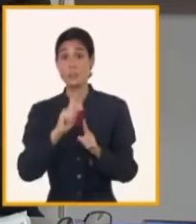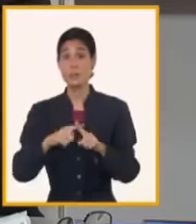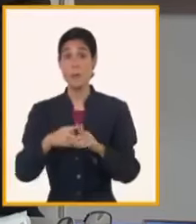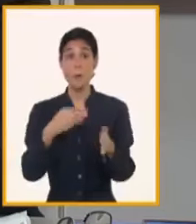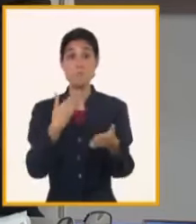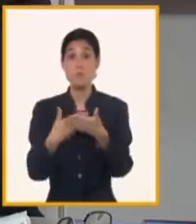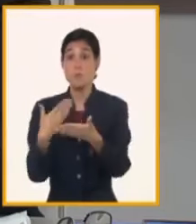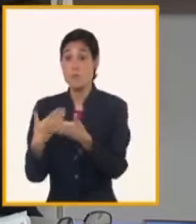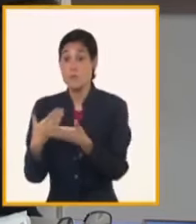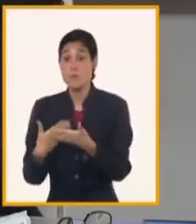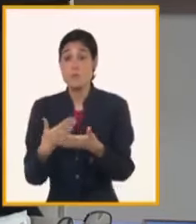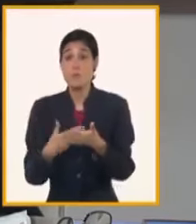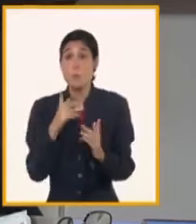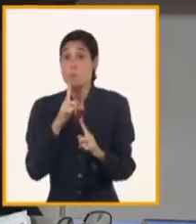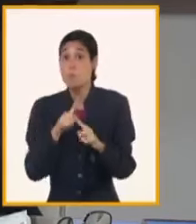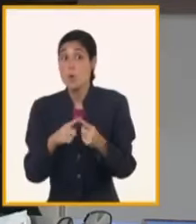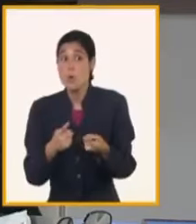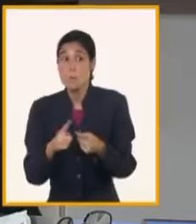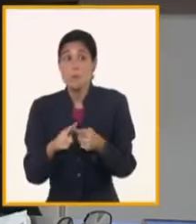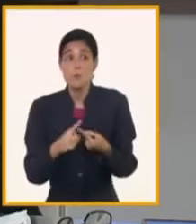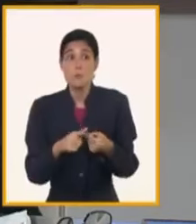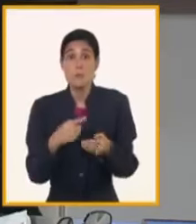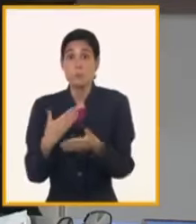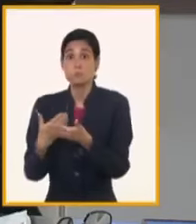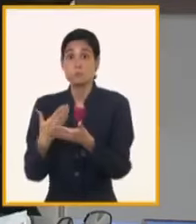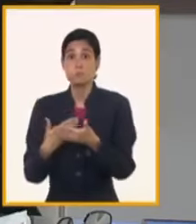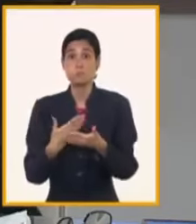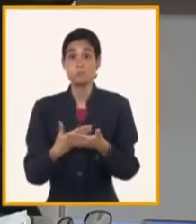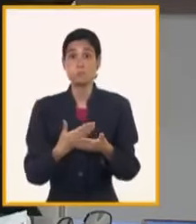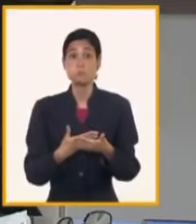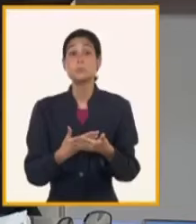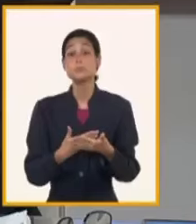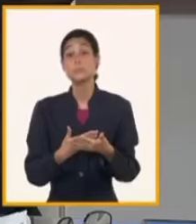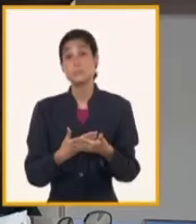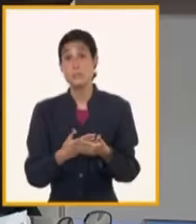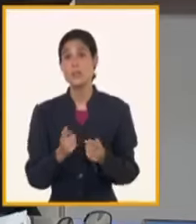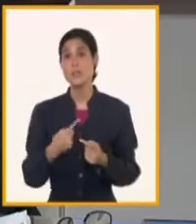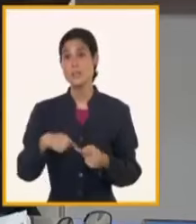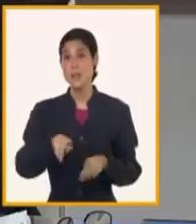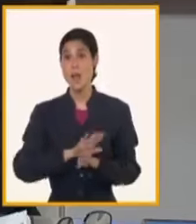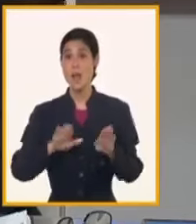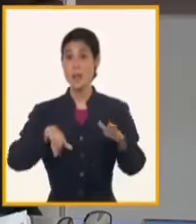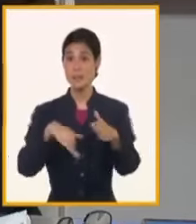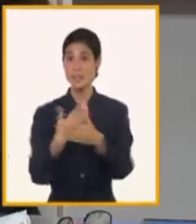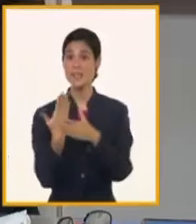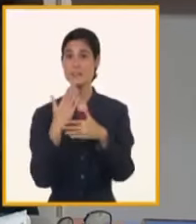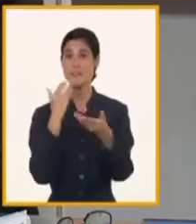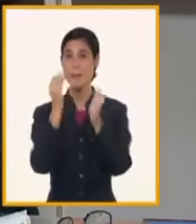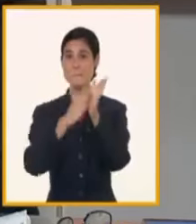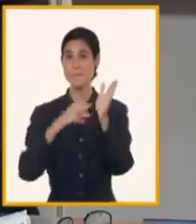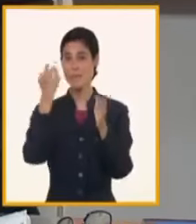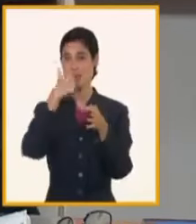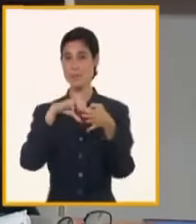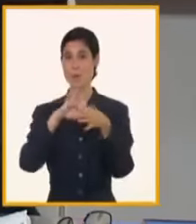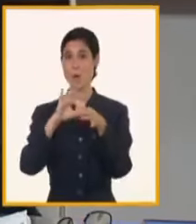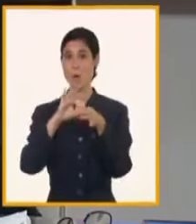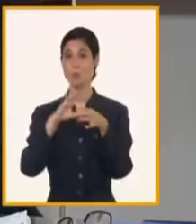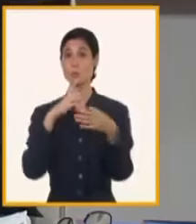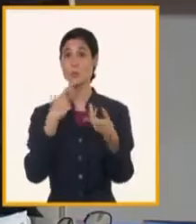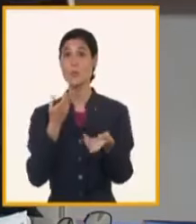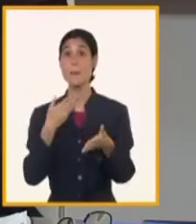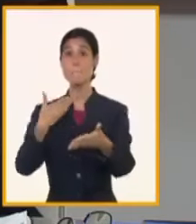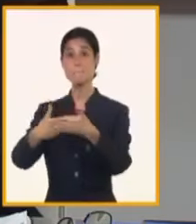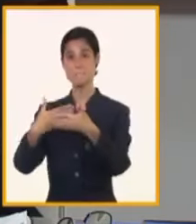para eh recuperarla como últimamente ahí se unió también ya en los últimos días del mes de agosto la salida de guitera que